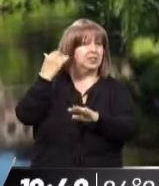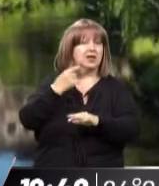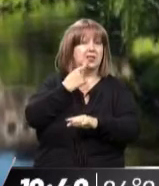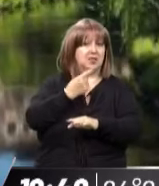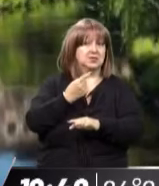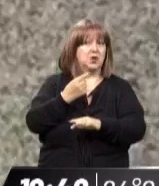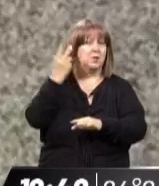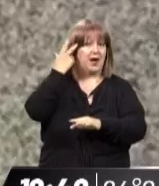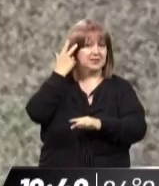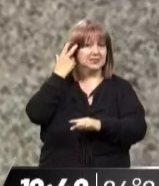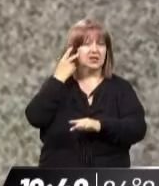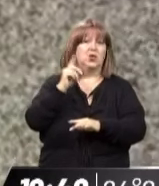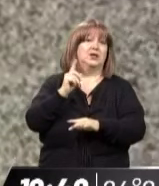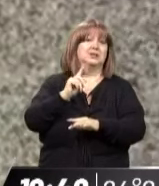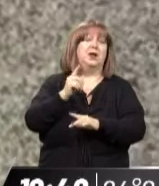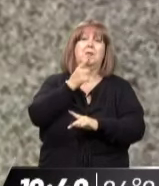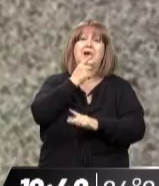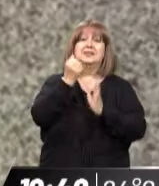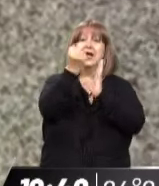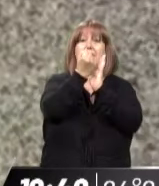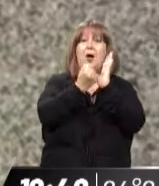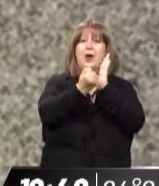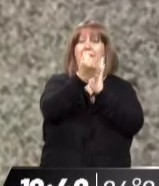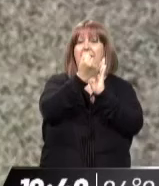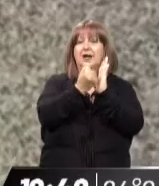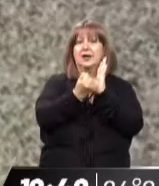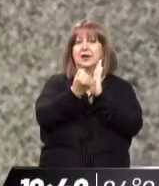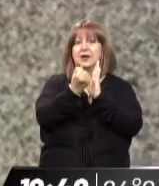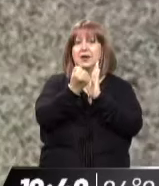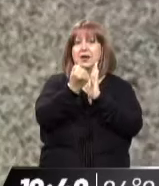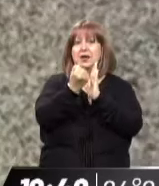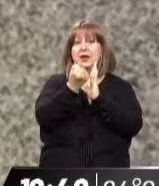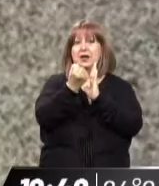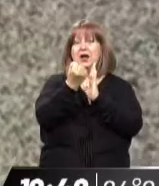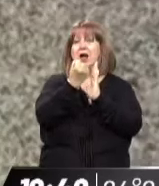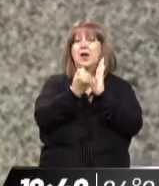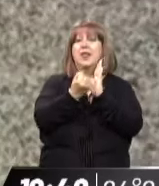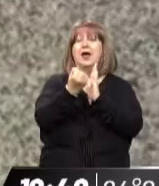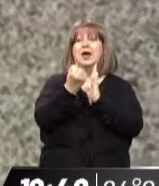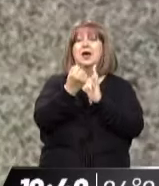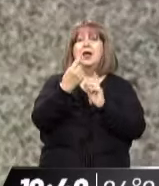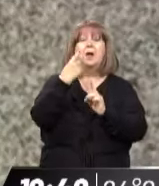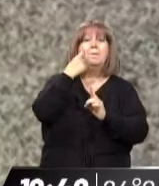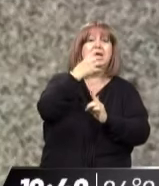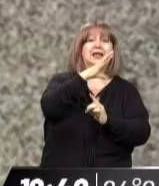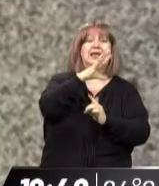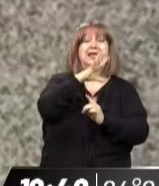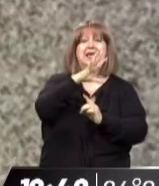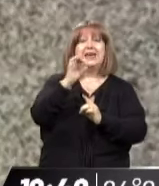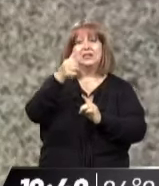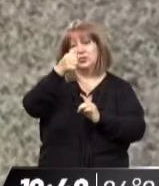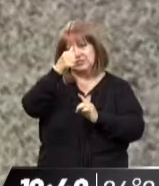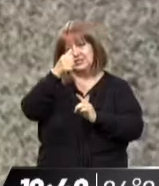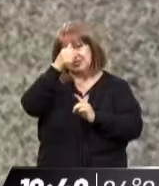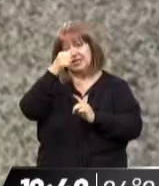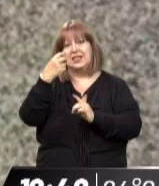que la dijera Messi se cree que pudo haber sido grabada y es difícil creerlo pero es lo que dice la información entre 1562 y